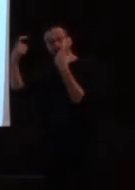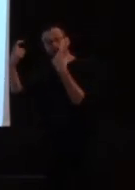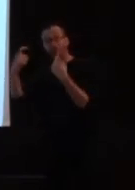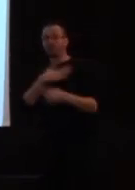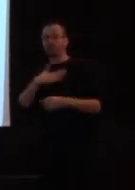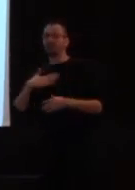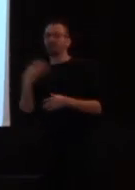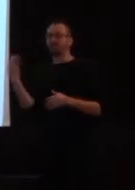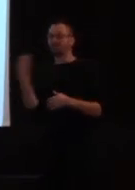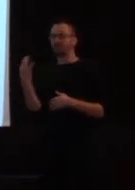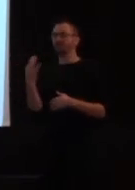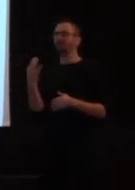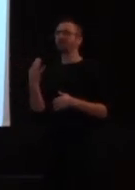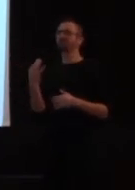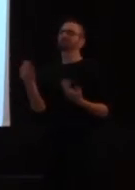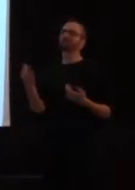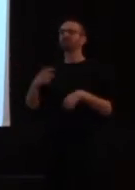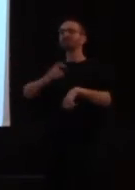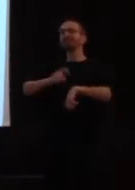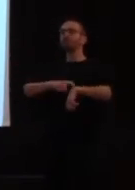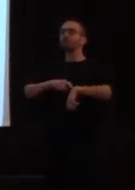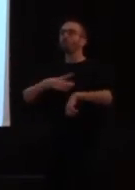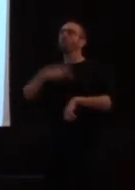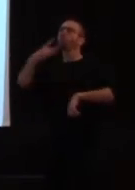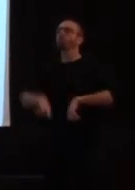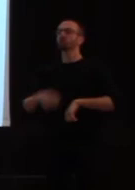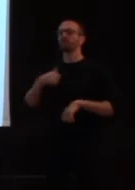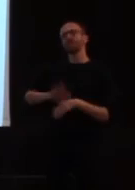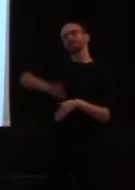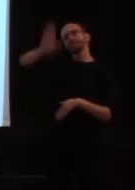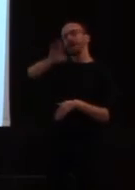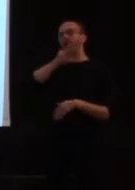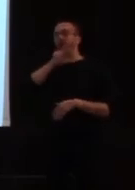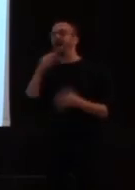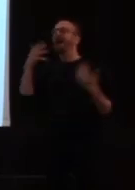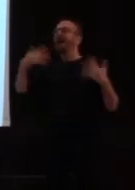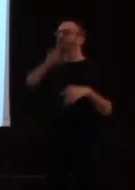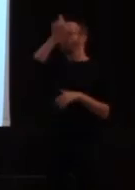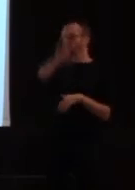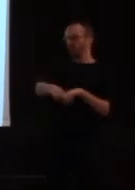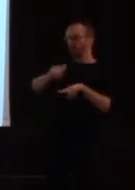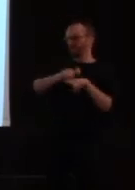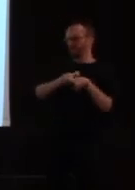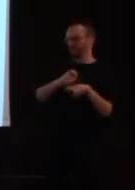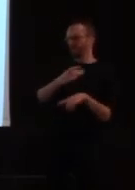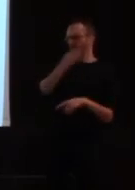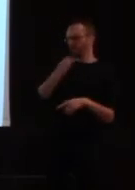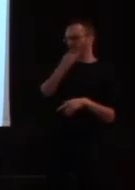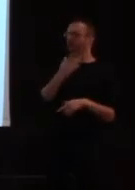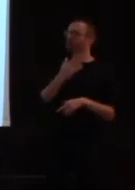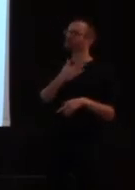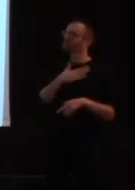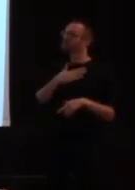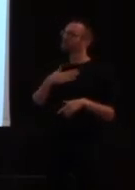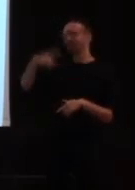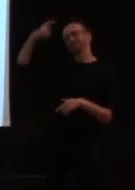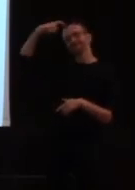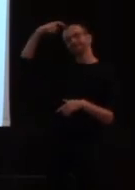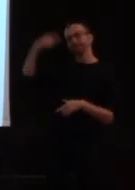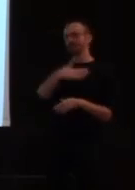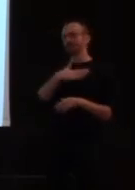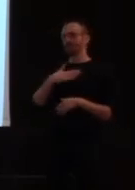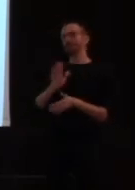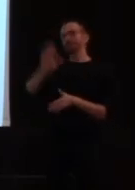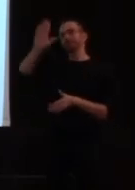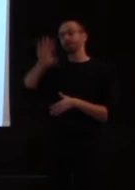más posibilidad de participar en clase, incluso los más tímidos. Incluso los más tímidos. Porque muchas veces estos niños tímidos